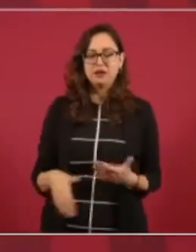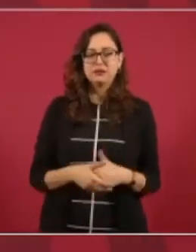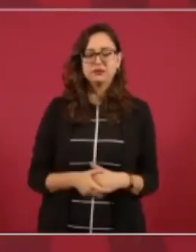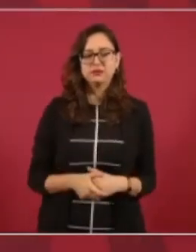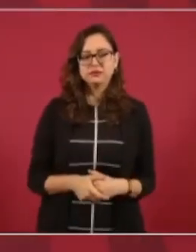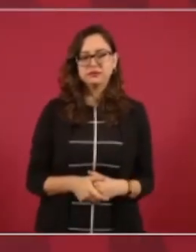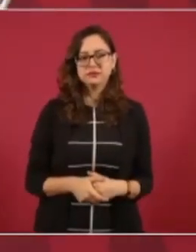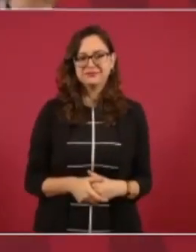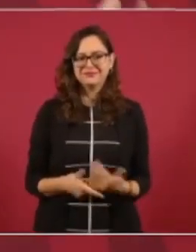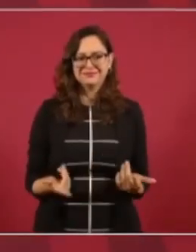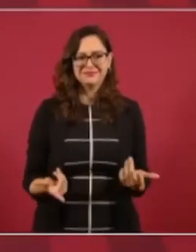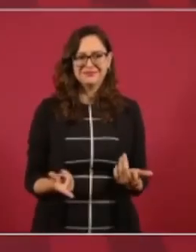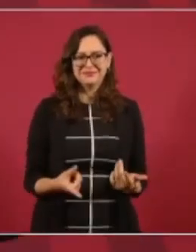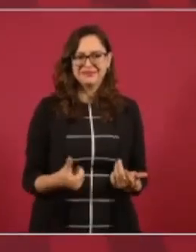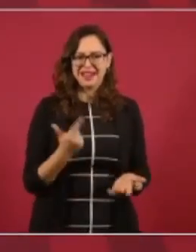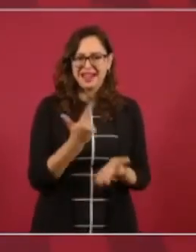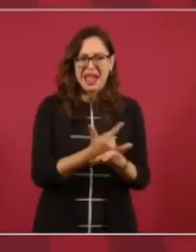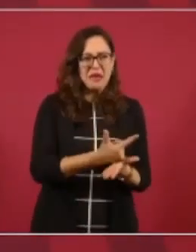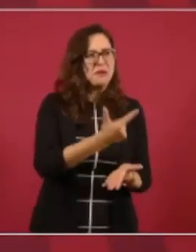todo eso